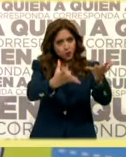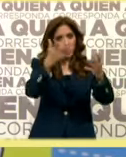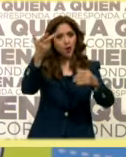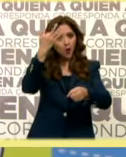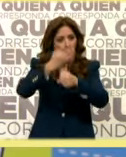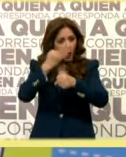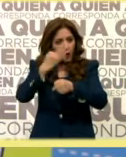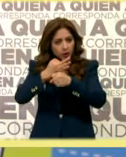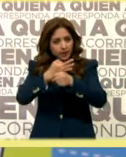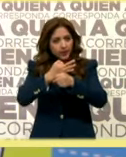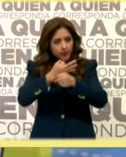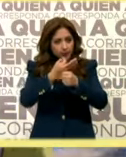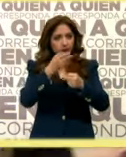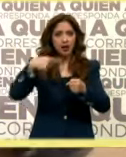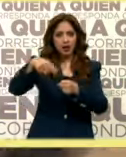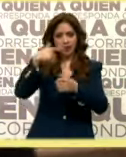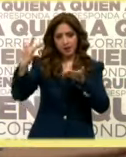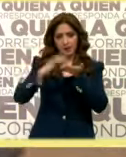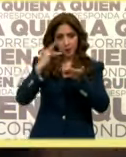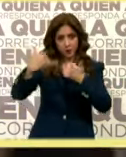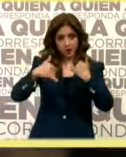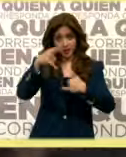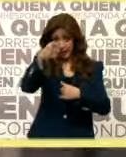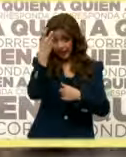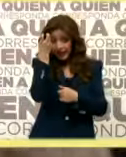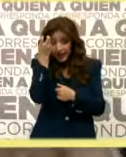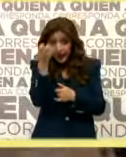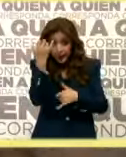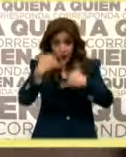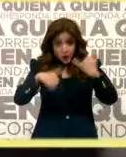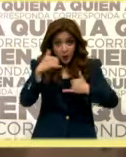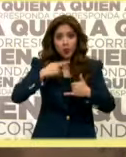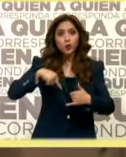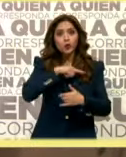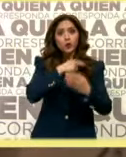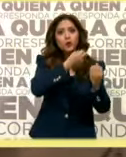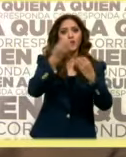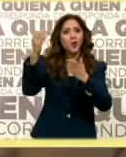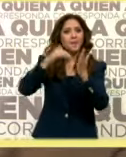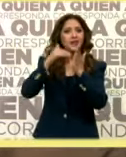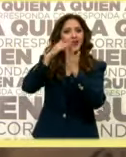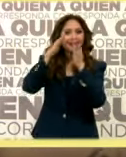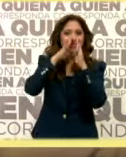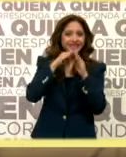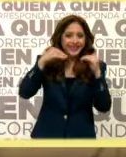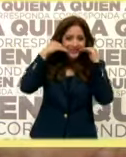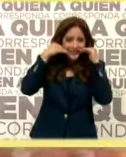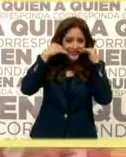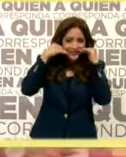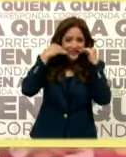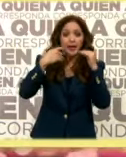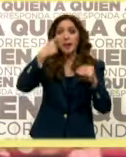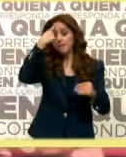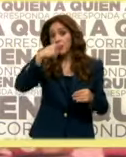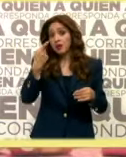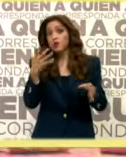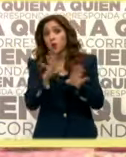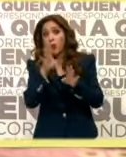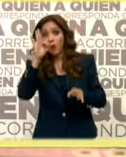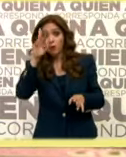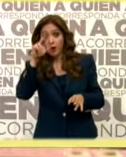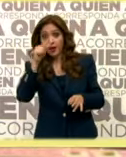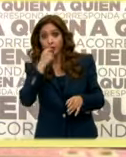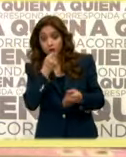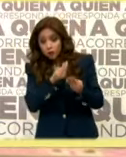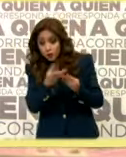ahora vamos a estar colaborando con ustedes. Con estos granitos de arena seguramente provocaremos millones de sonrisas a millones de niños. Y para esos fulanitos que